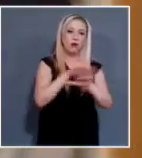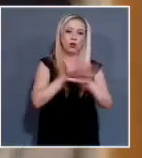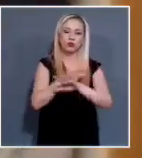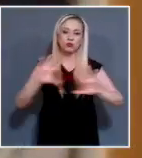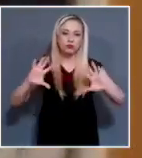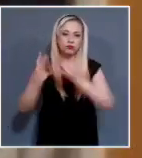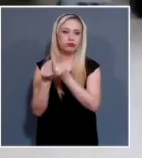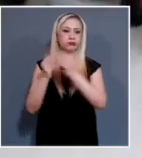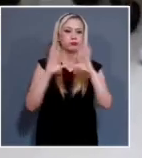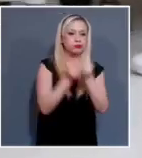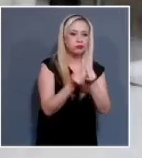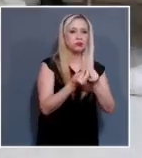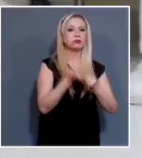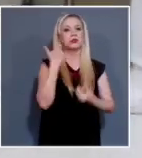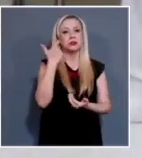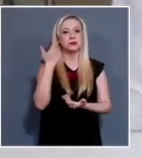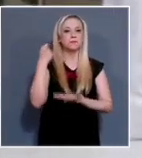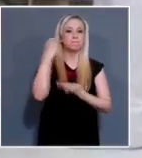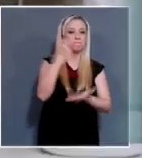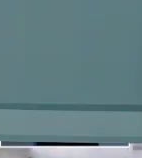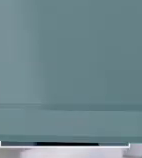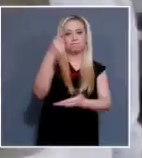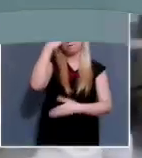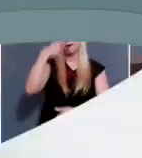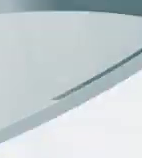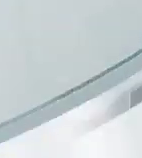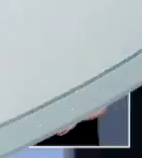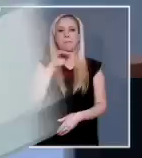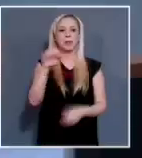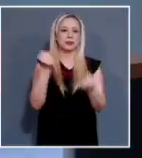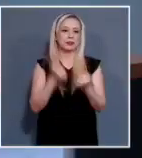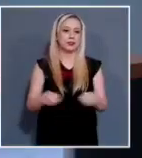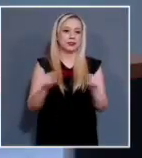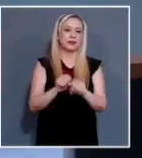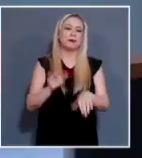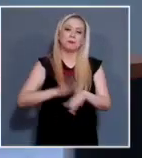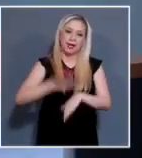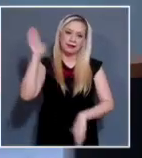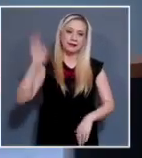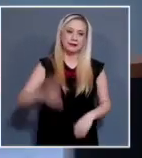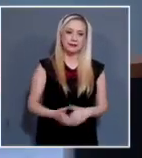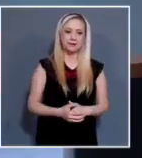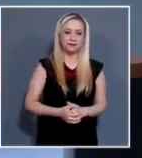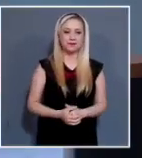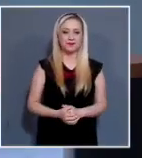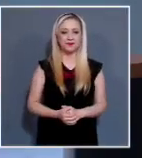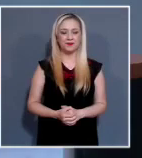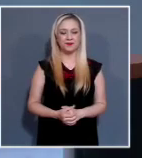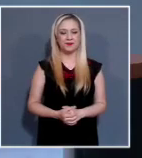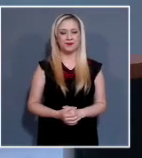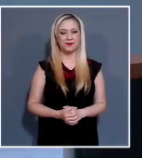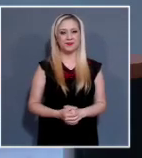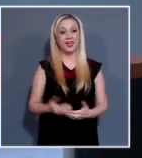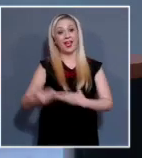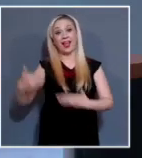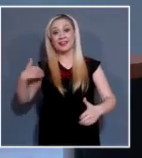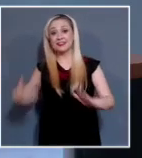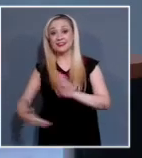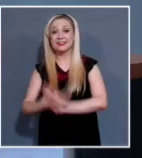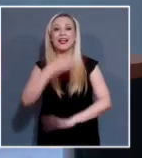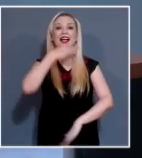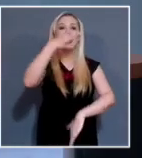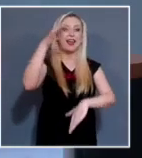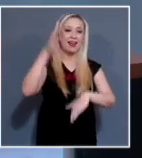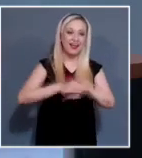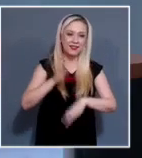presupuestales al Seguro Social. Y Y antes de despedirnos, le invitamos a mantenerse